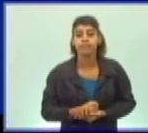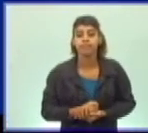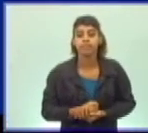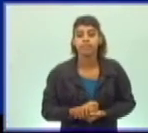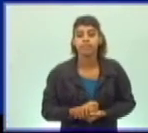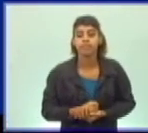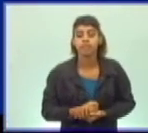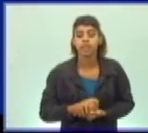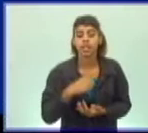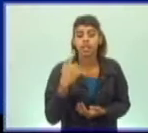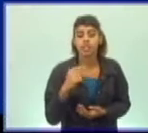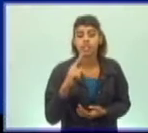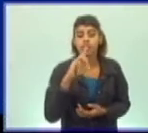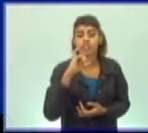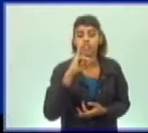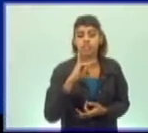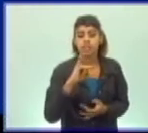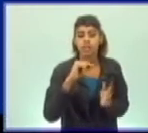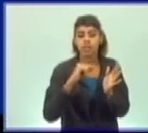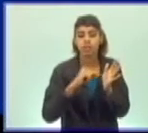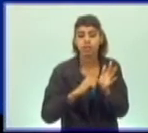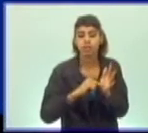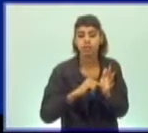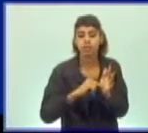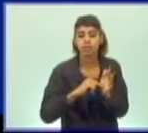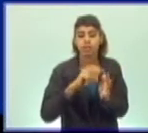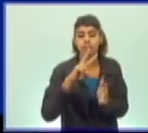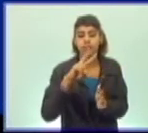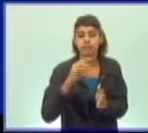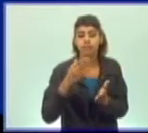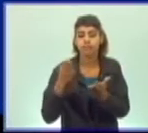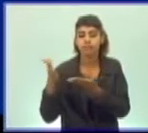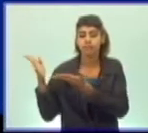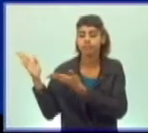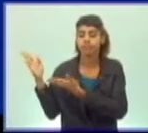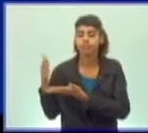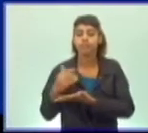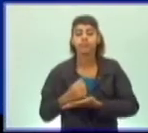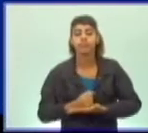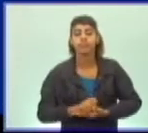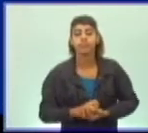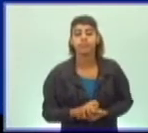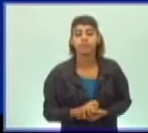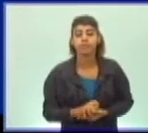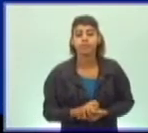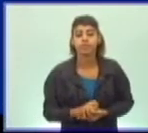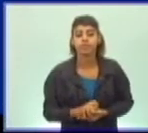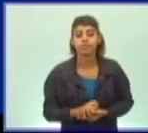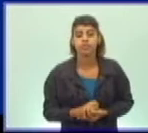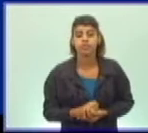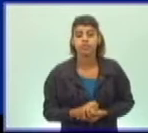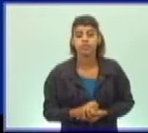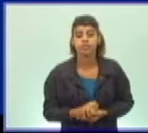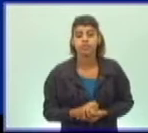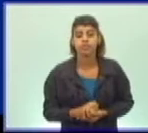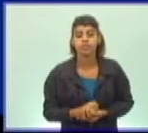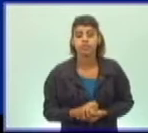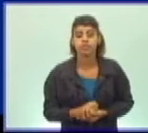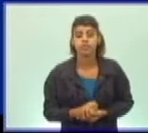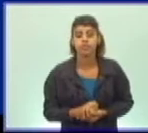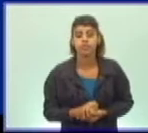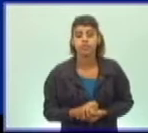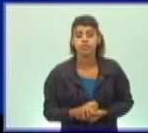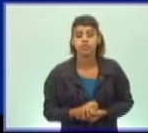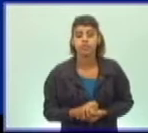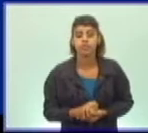Son los ejercicios 7.21 y 7.23 de las páginas 195 y 196 del libro de texto.